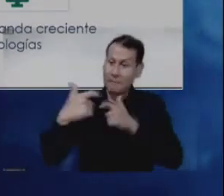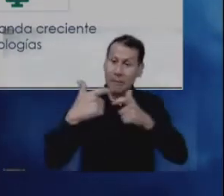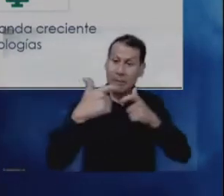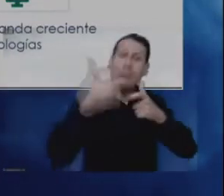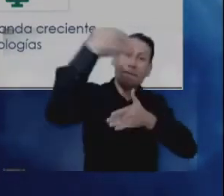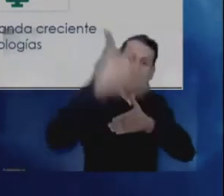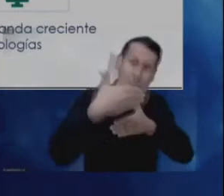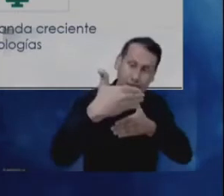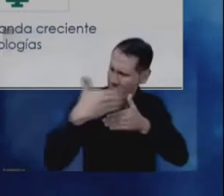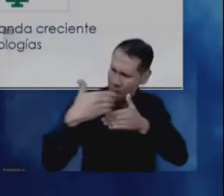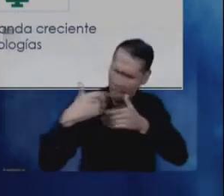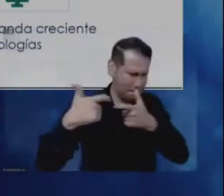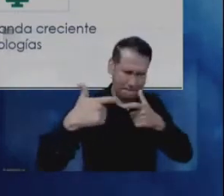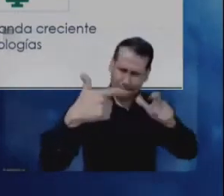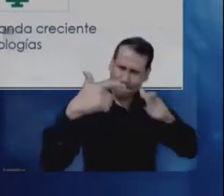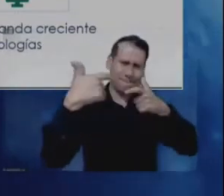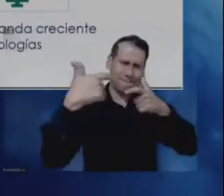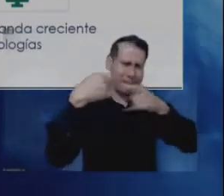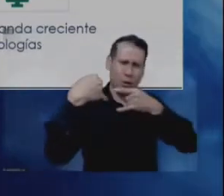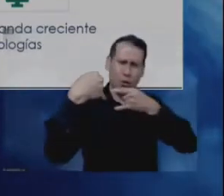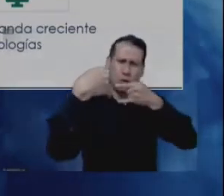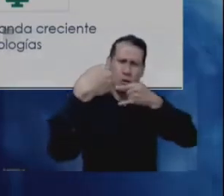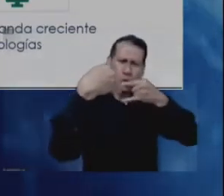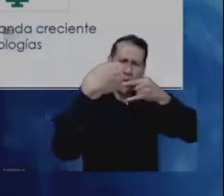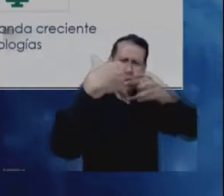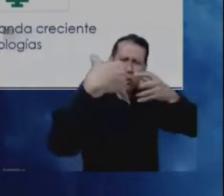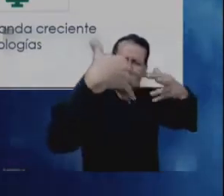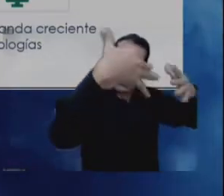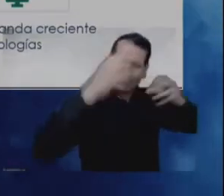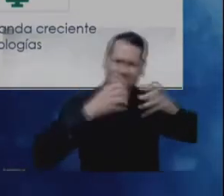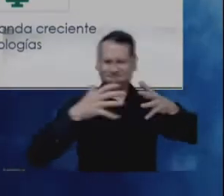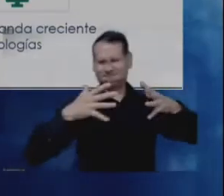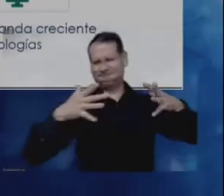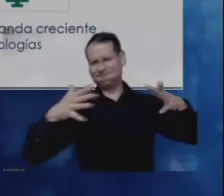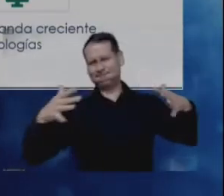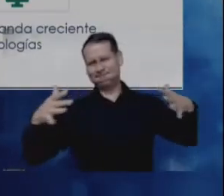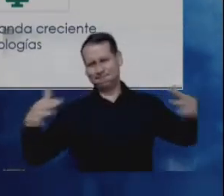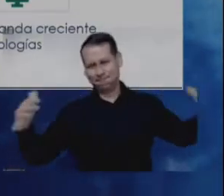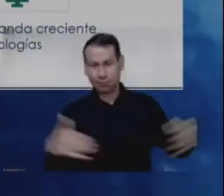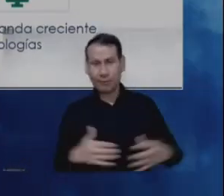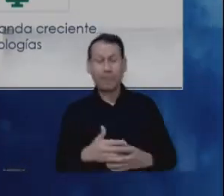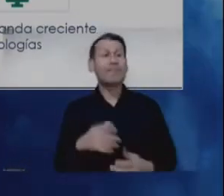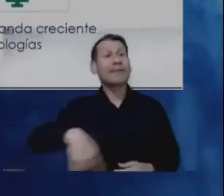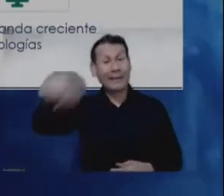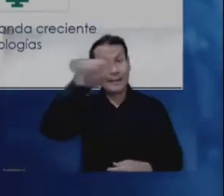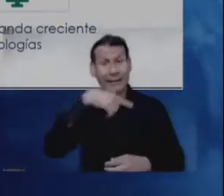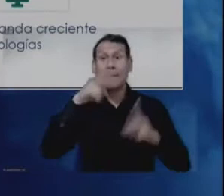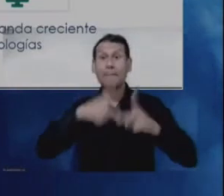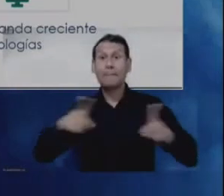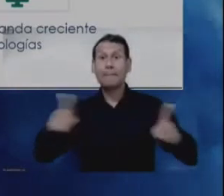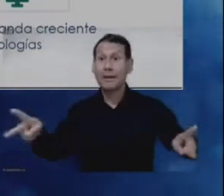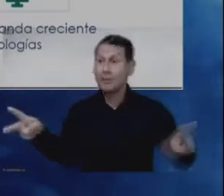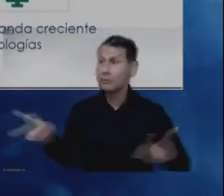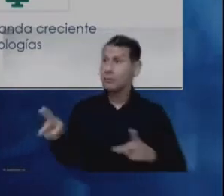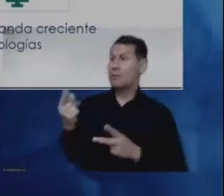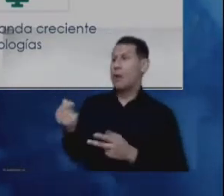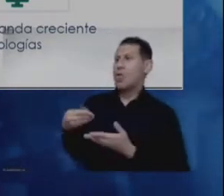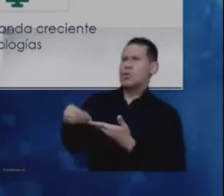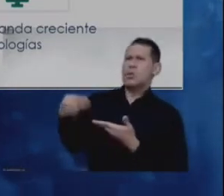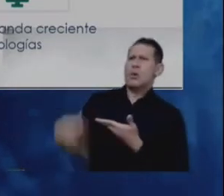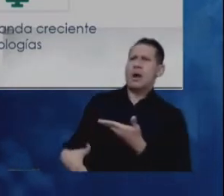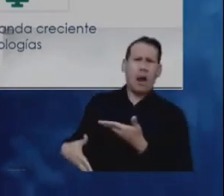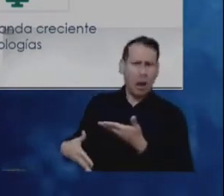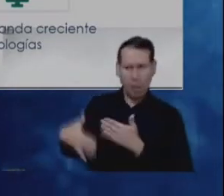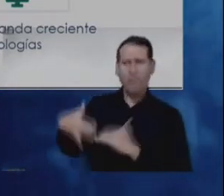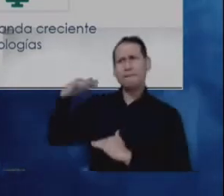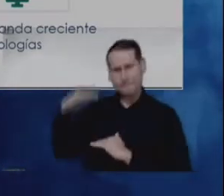final también redunda, digamos, al final en los usuarios, que es lo que también nosotros queremos y es que hayan unas mejores ofertas y precios para los usuarios. Entonces, es, digamos, como que es